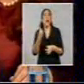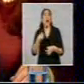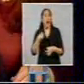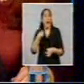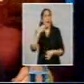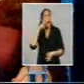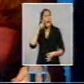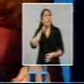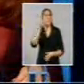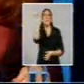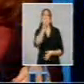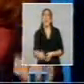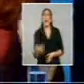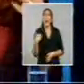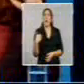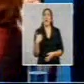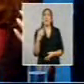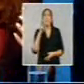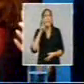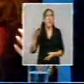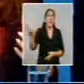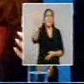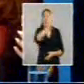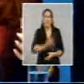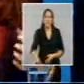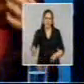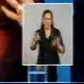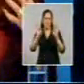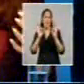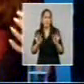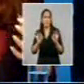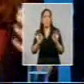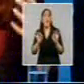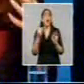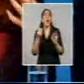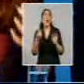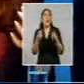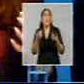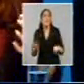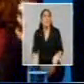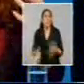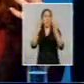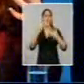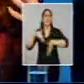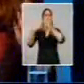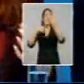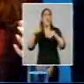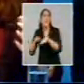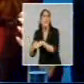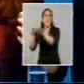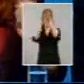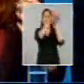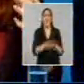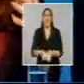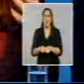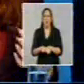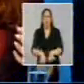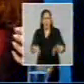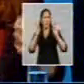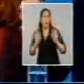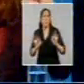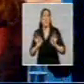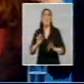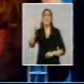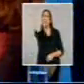país que necesita desarrollo igualitario e integral desde la Quiaca